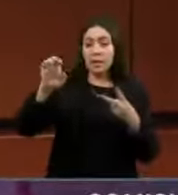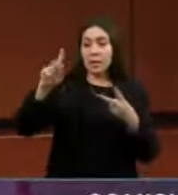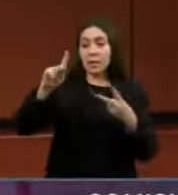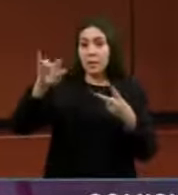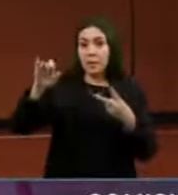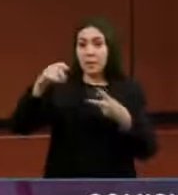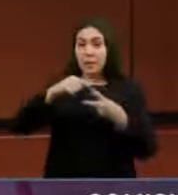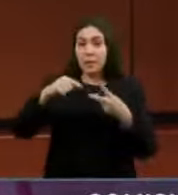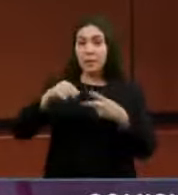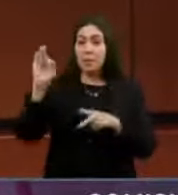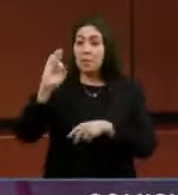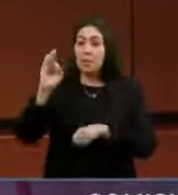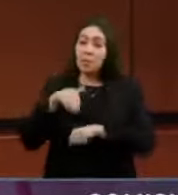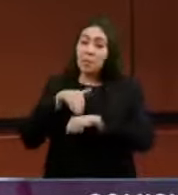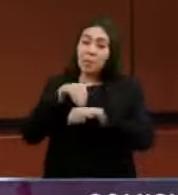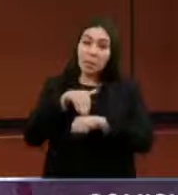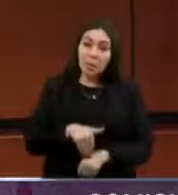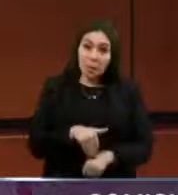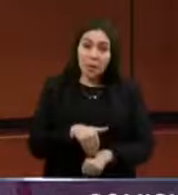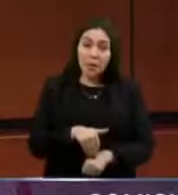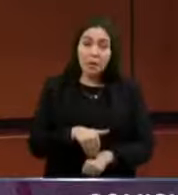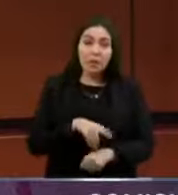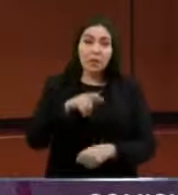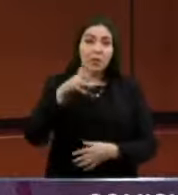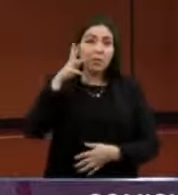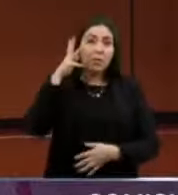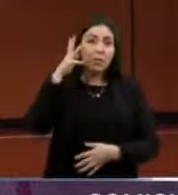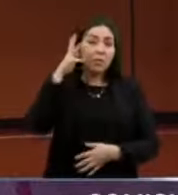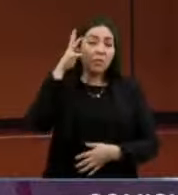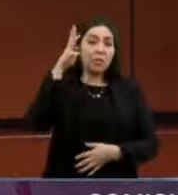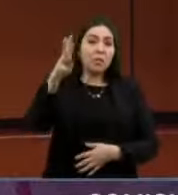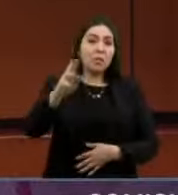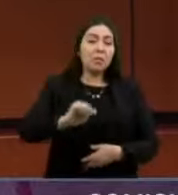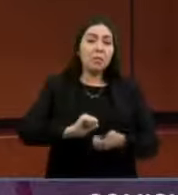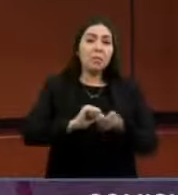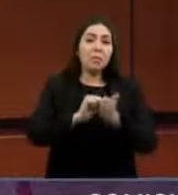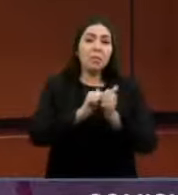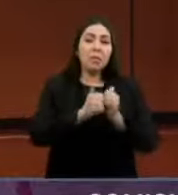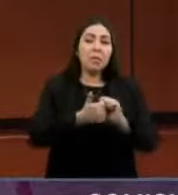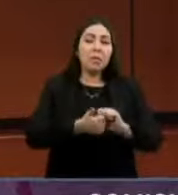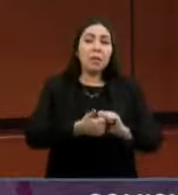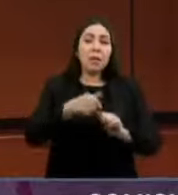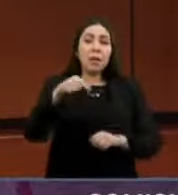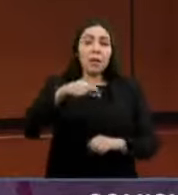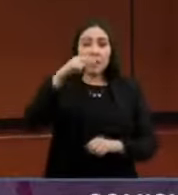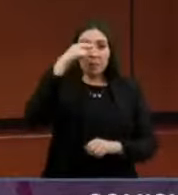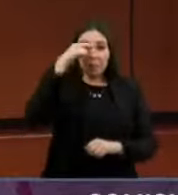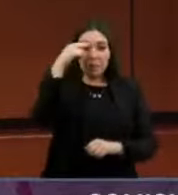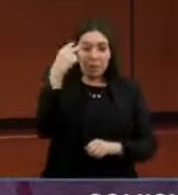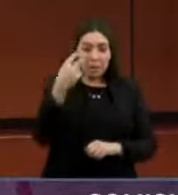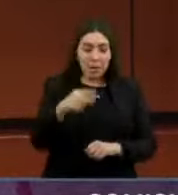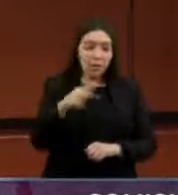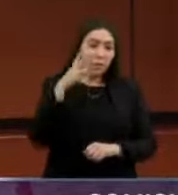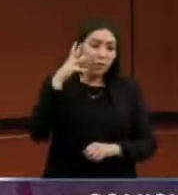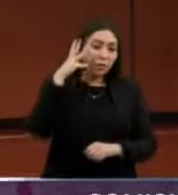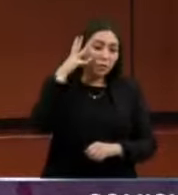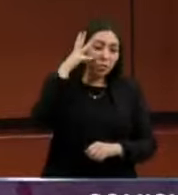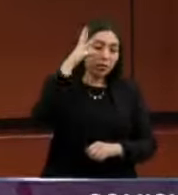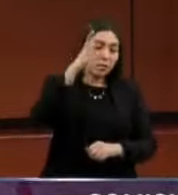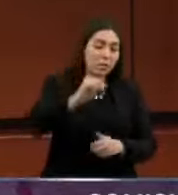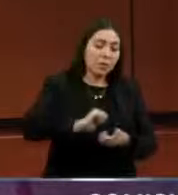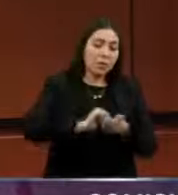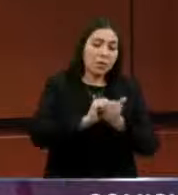habrán de doblar lamentablemente el futuro, la prosperidad,